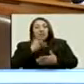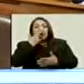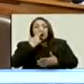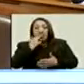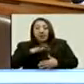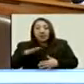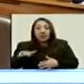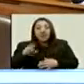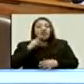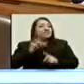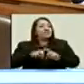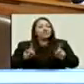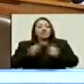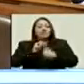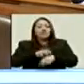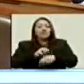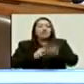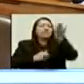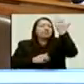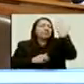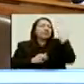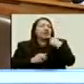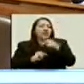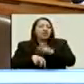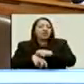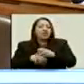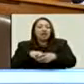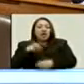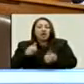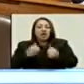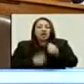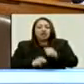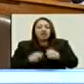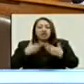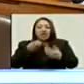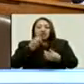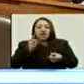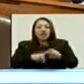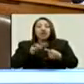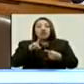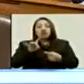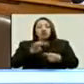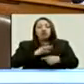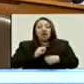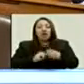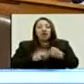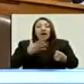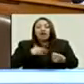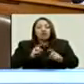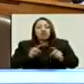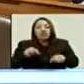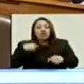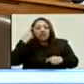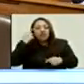alimentista viene desde la época medieval, es una situación en la cual el hijo se le da alimentos hasta los 18 años, pero no tiene